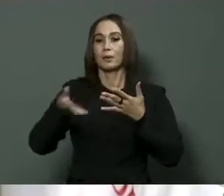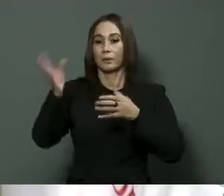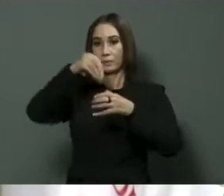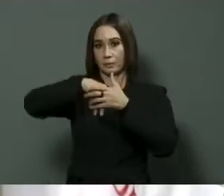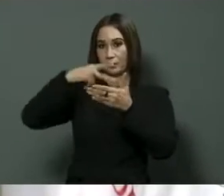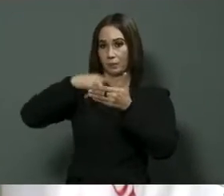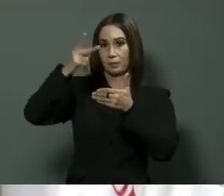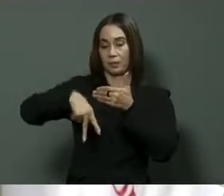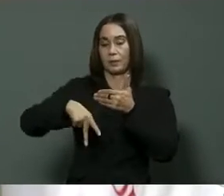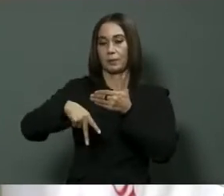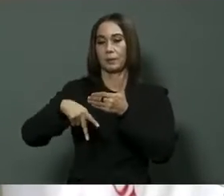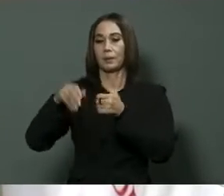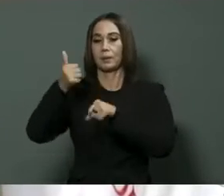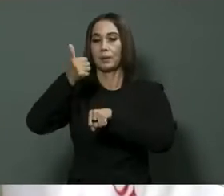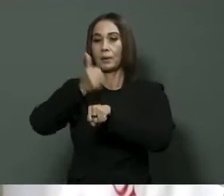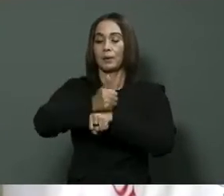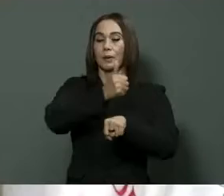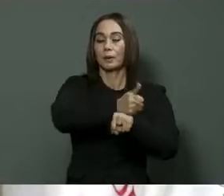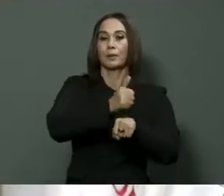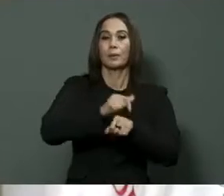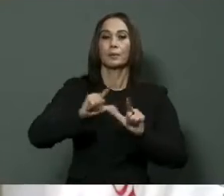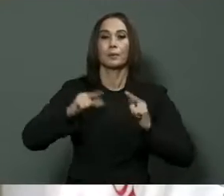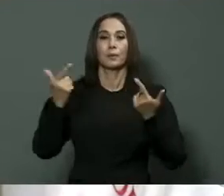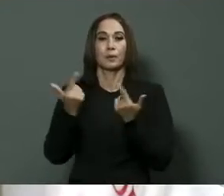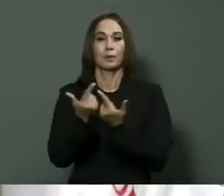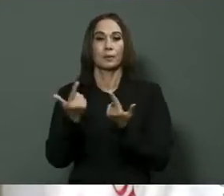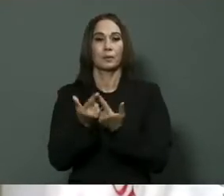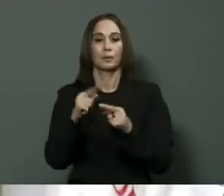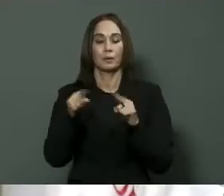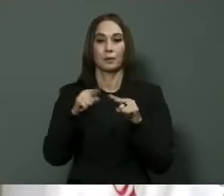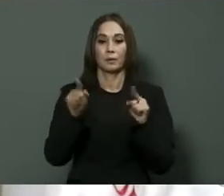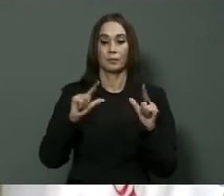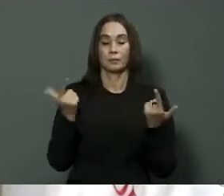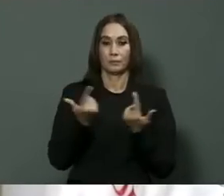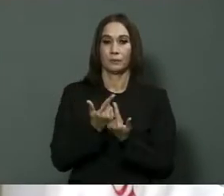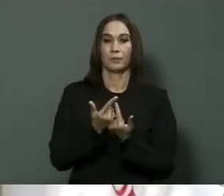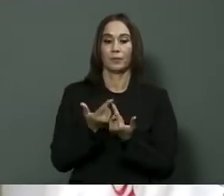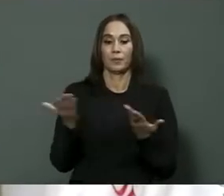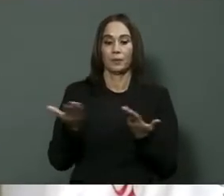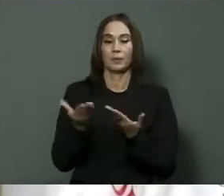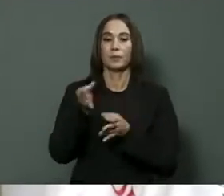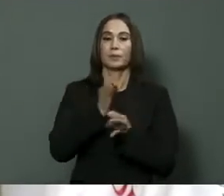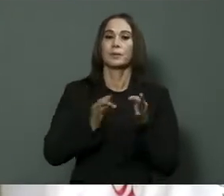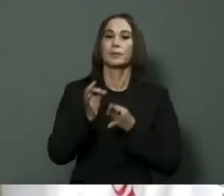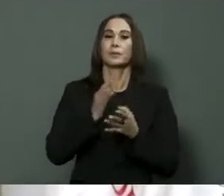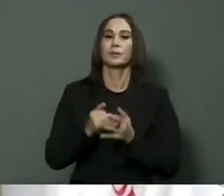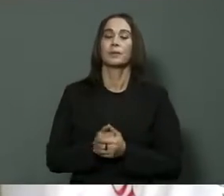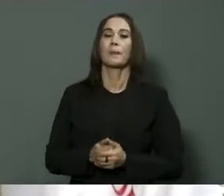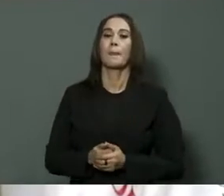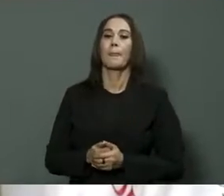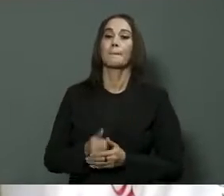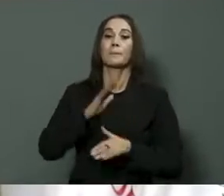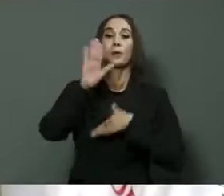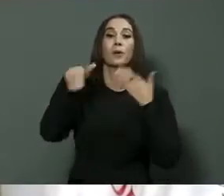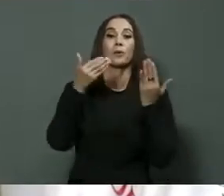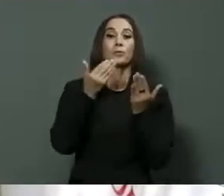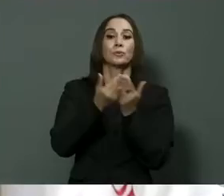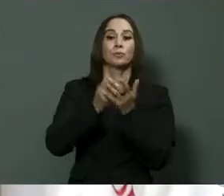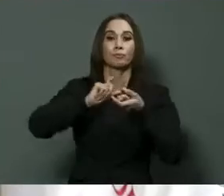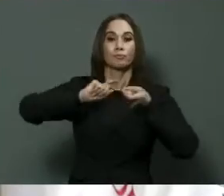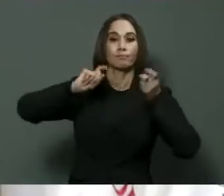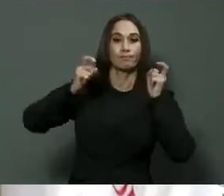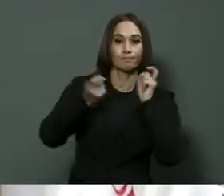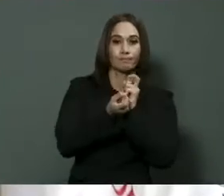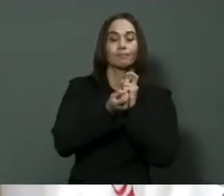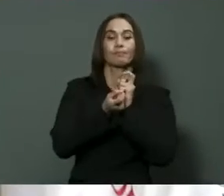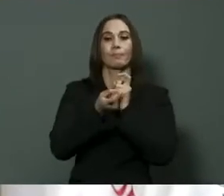que vamos a intervenir en los próximos días a través de los diferentes barrios de este municipio. Con todas esas